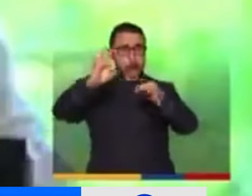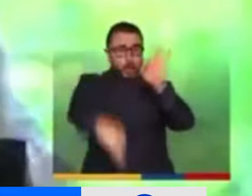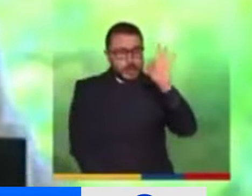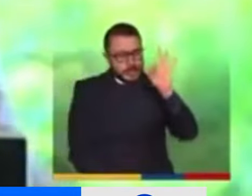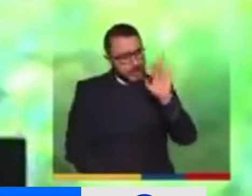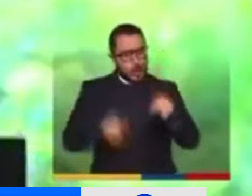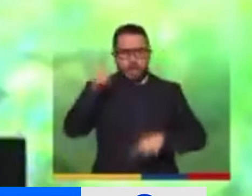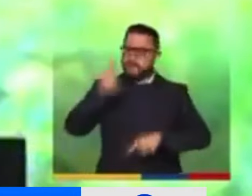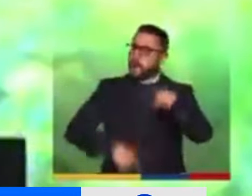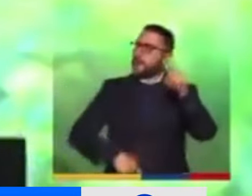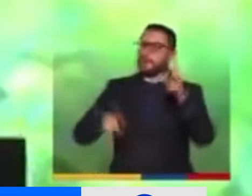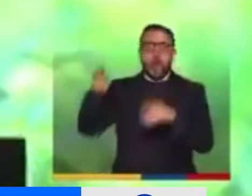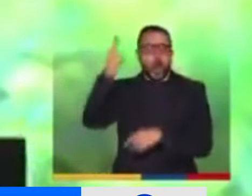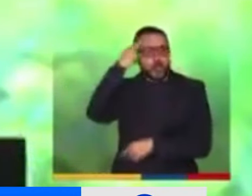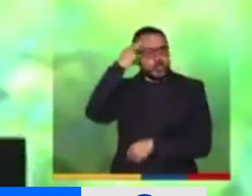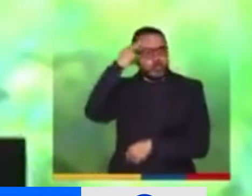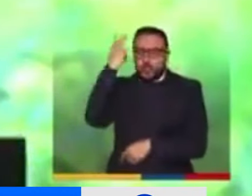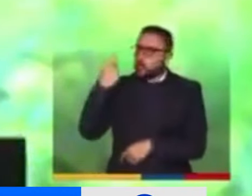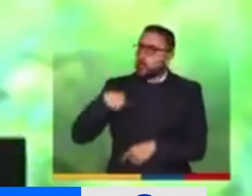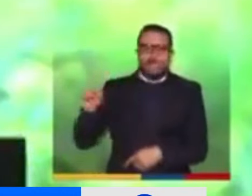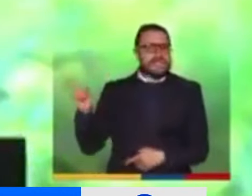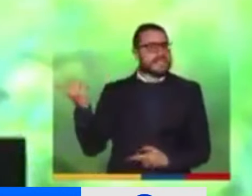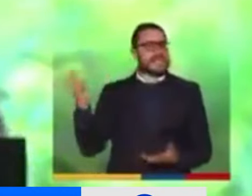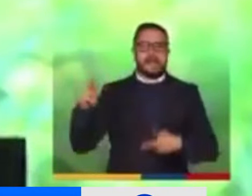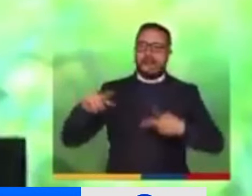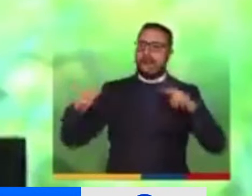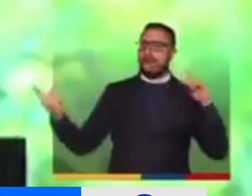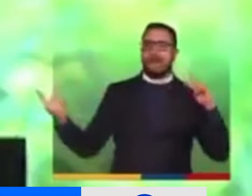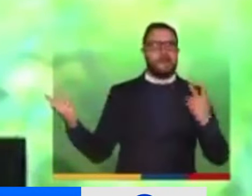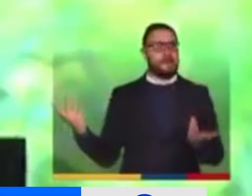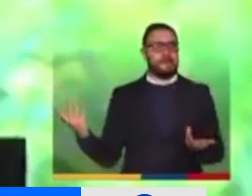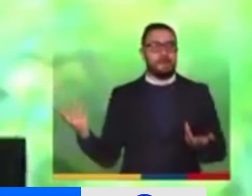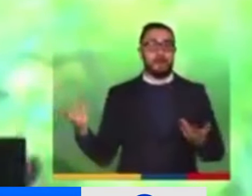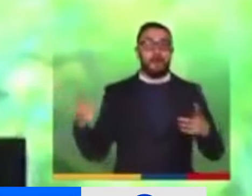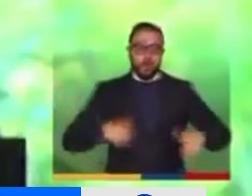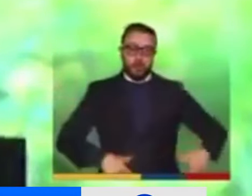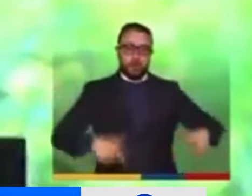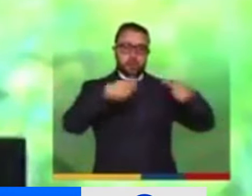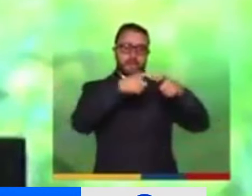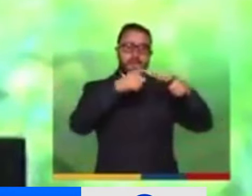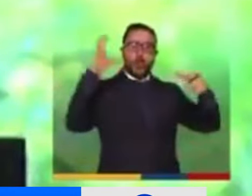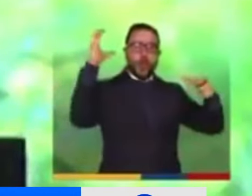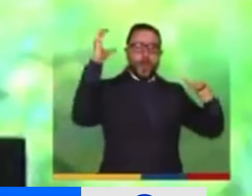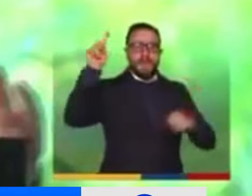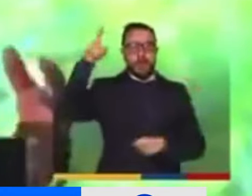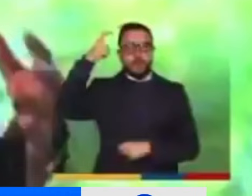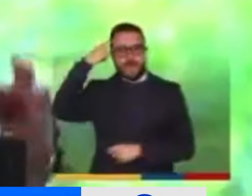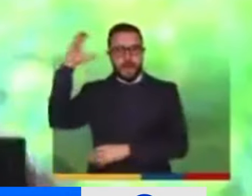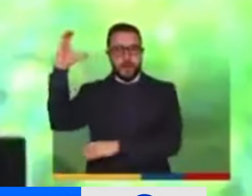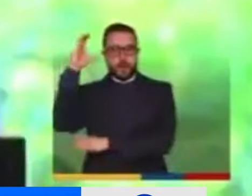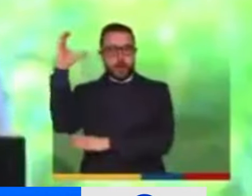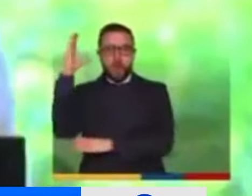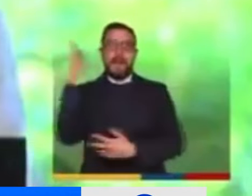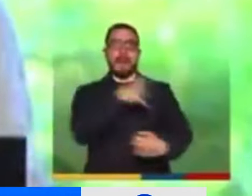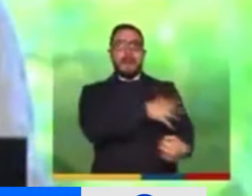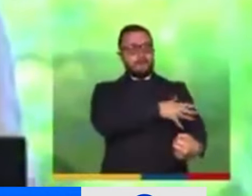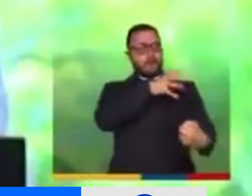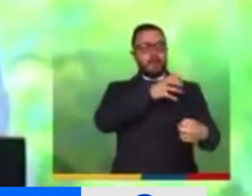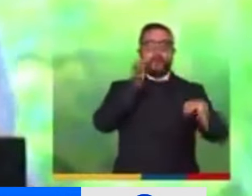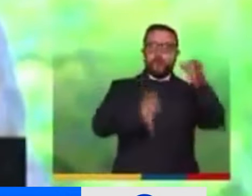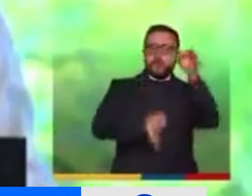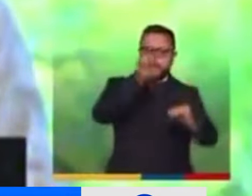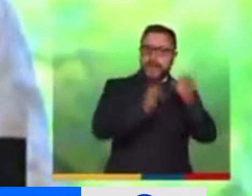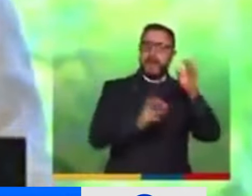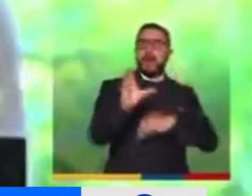un contrasentido. Si un Congreso de Colombia, un gobierno de Colombia y un poder judicial